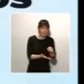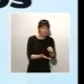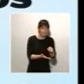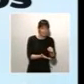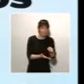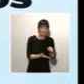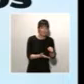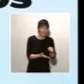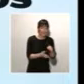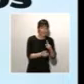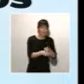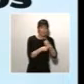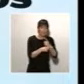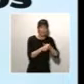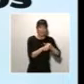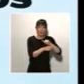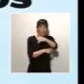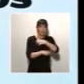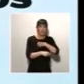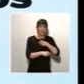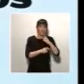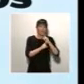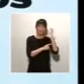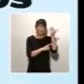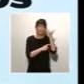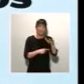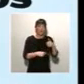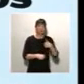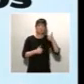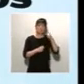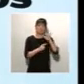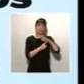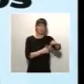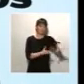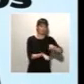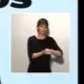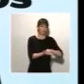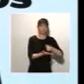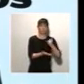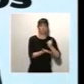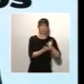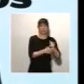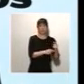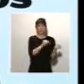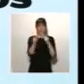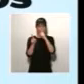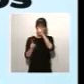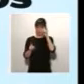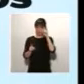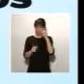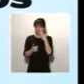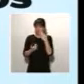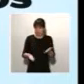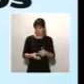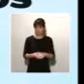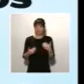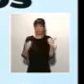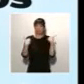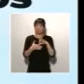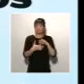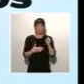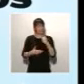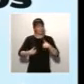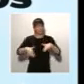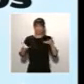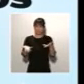medicalizado preparado al respecto lo hiciera. Concluyo. La Guardia Civil es